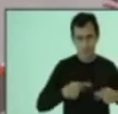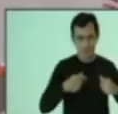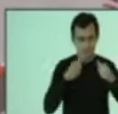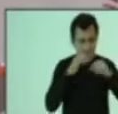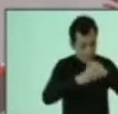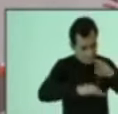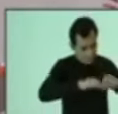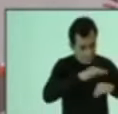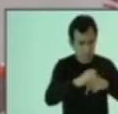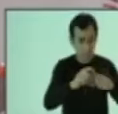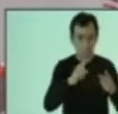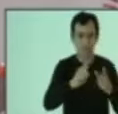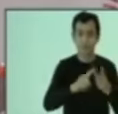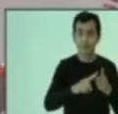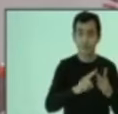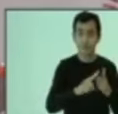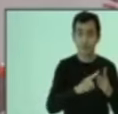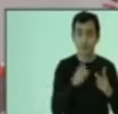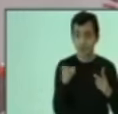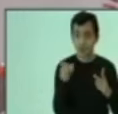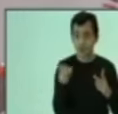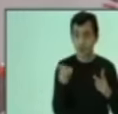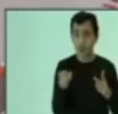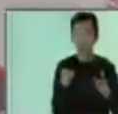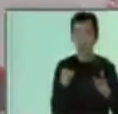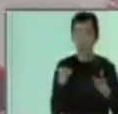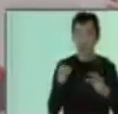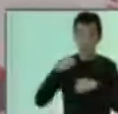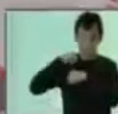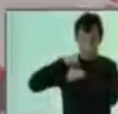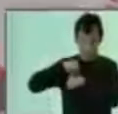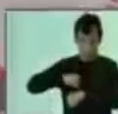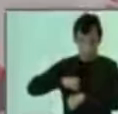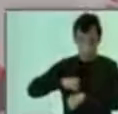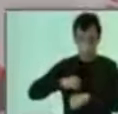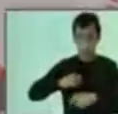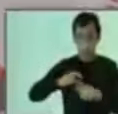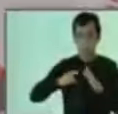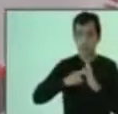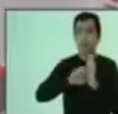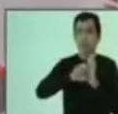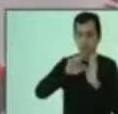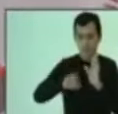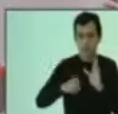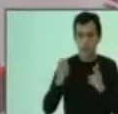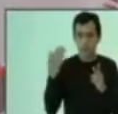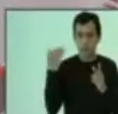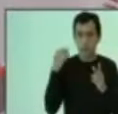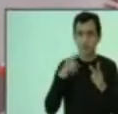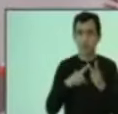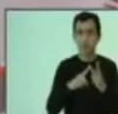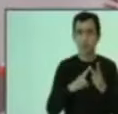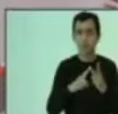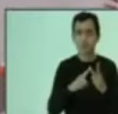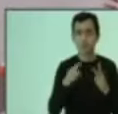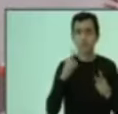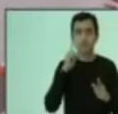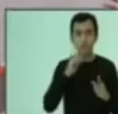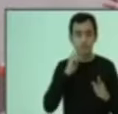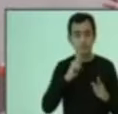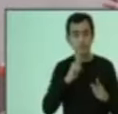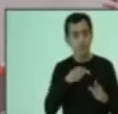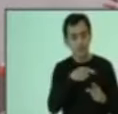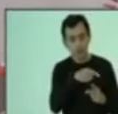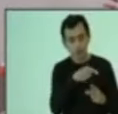Número 2, instruir al personal de dependencias municipales, como fue en su momento la instancia de la mujer, que daba